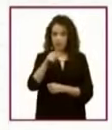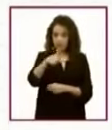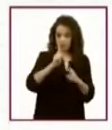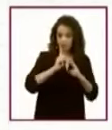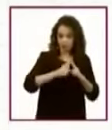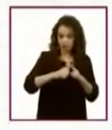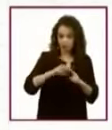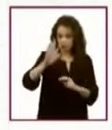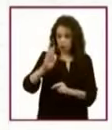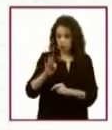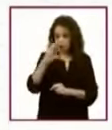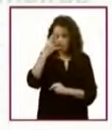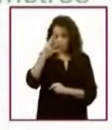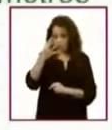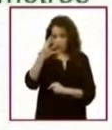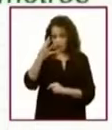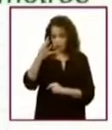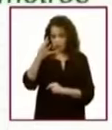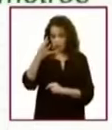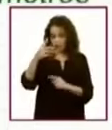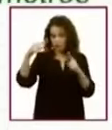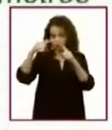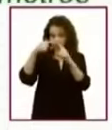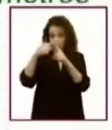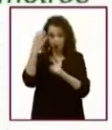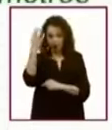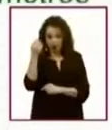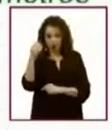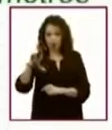entre 9, obtenemos